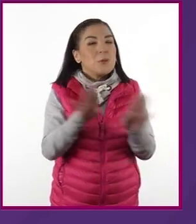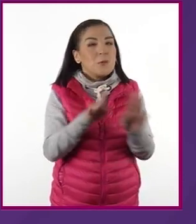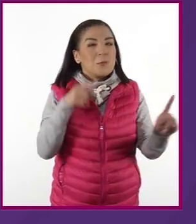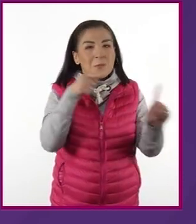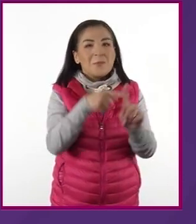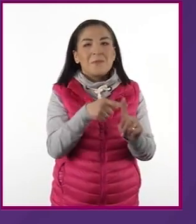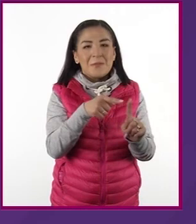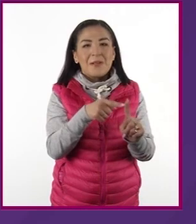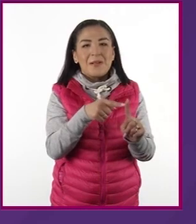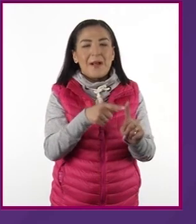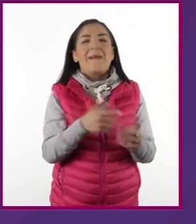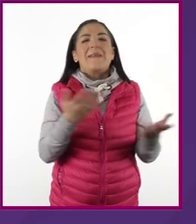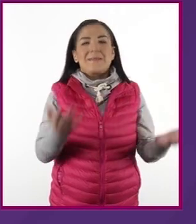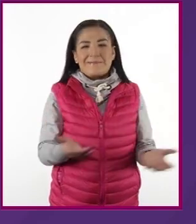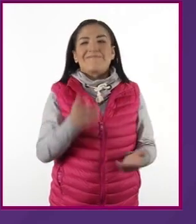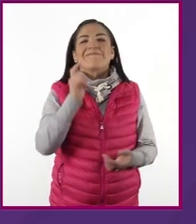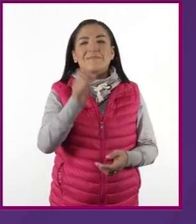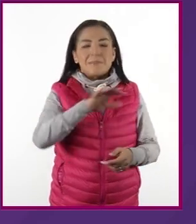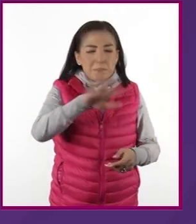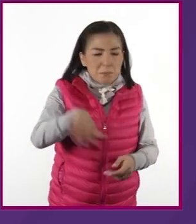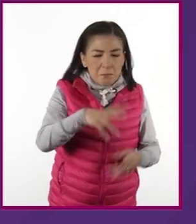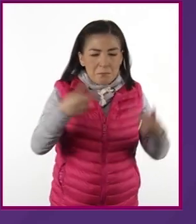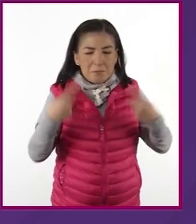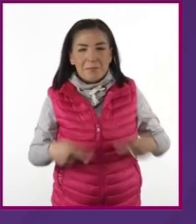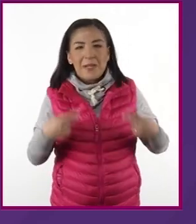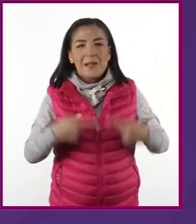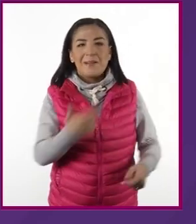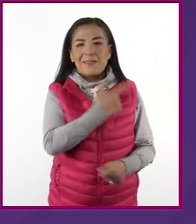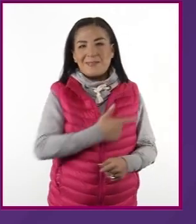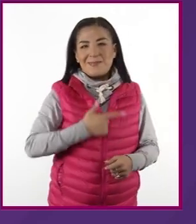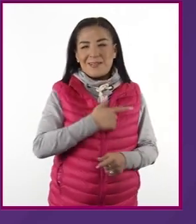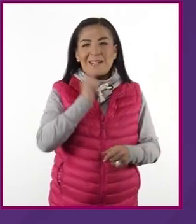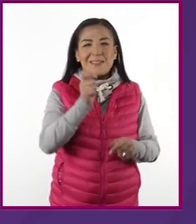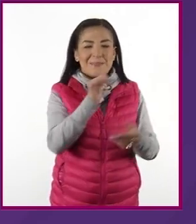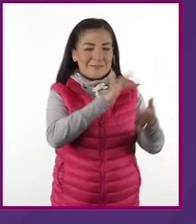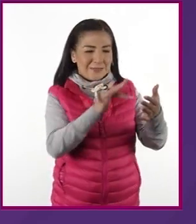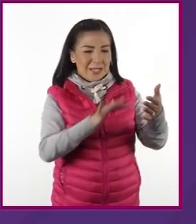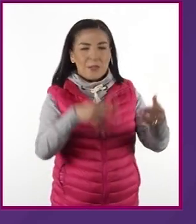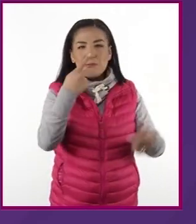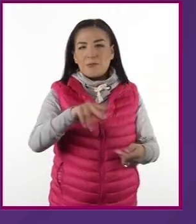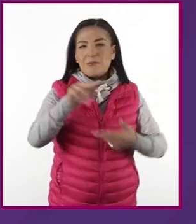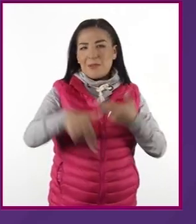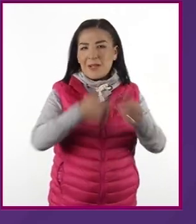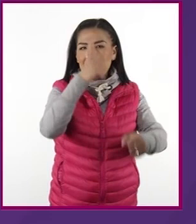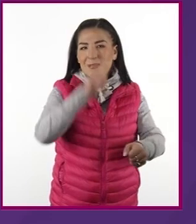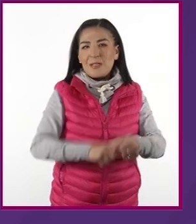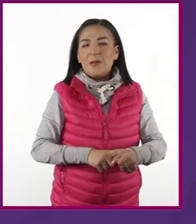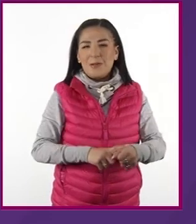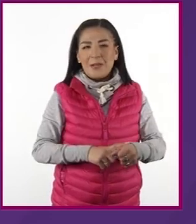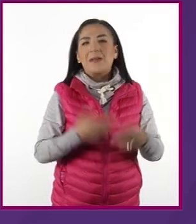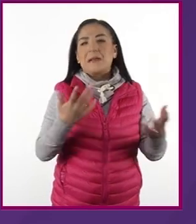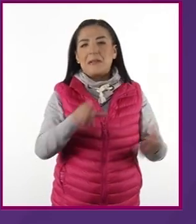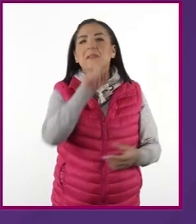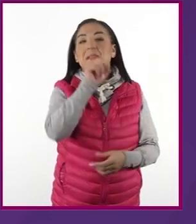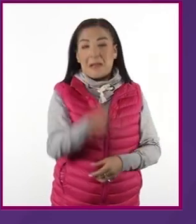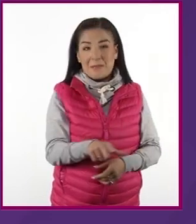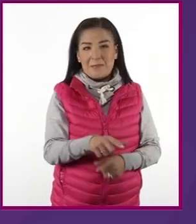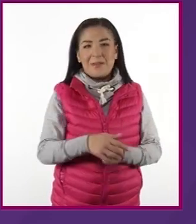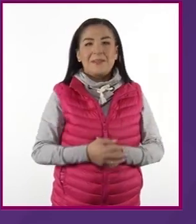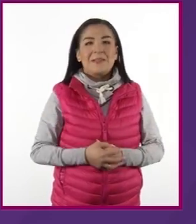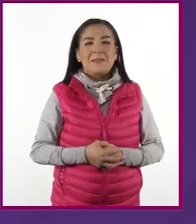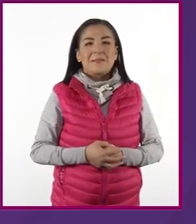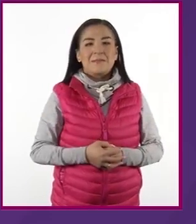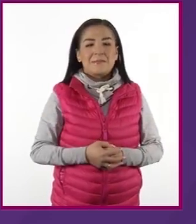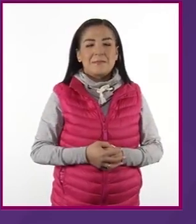acuciosos lectores de literaturas nacionales que tuvieran, además, vivo interés